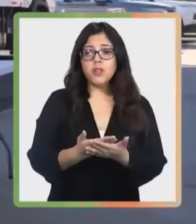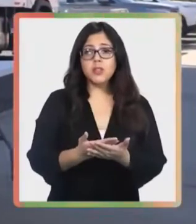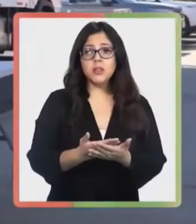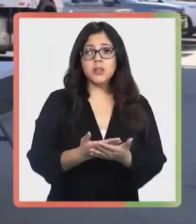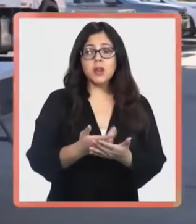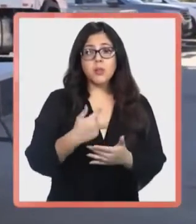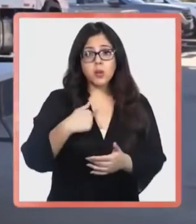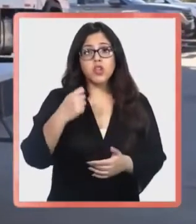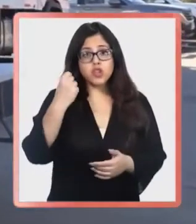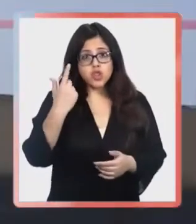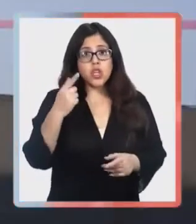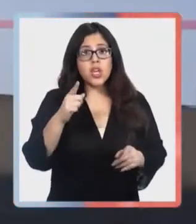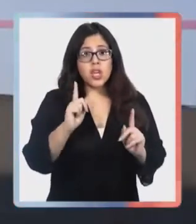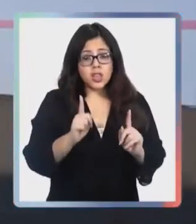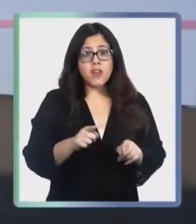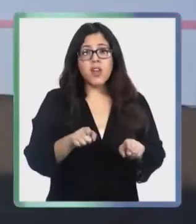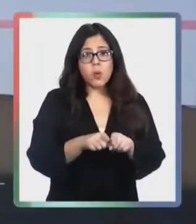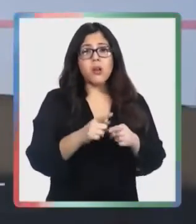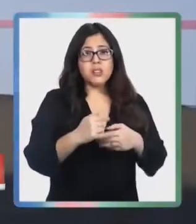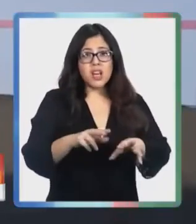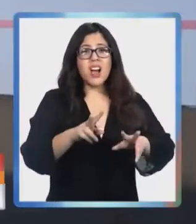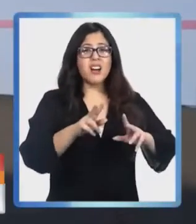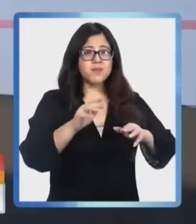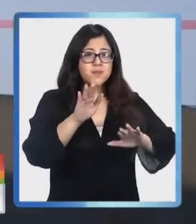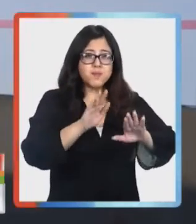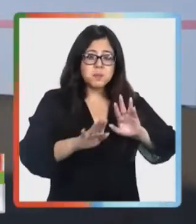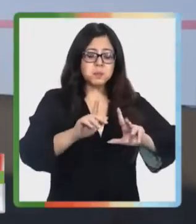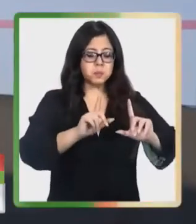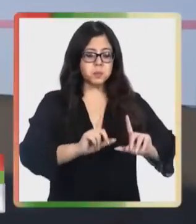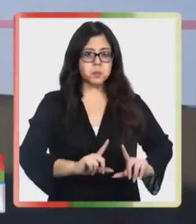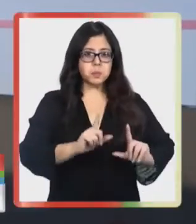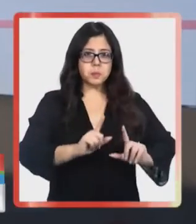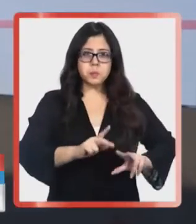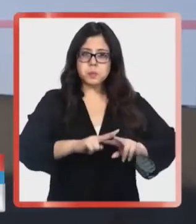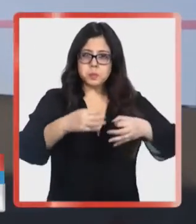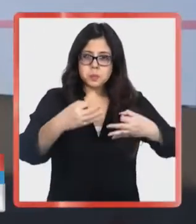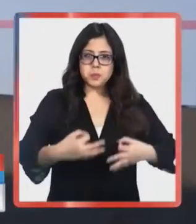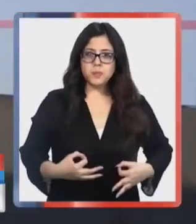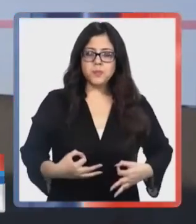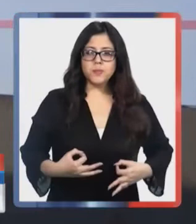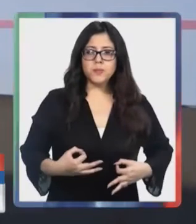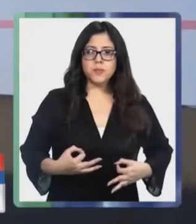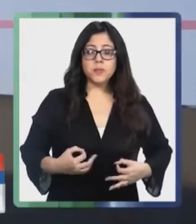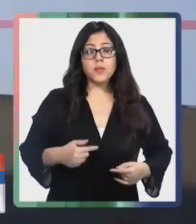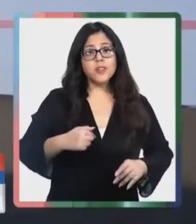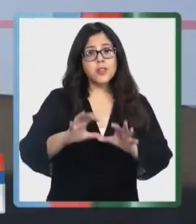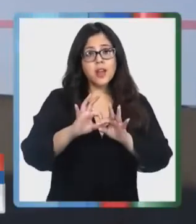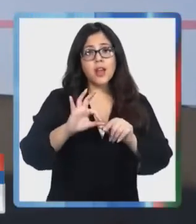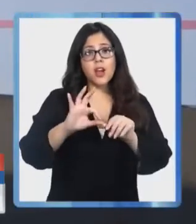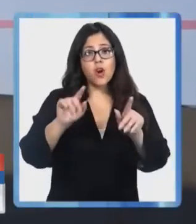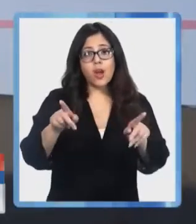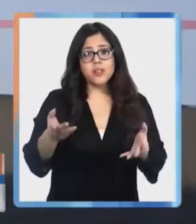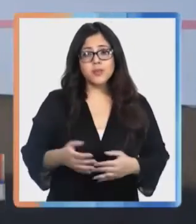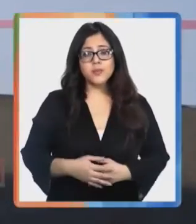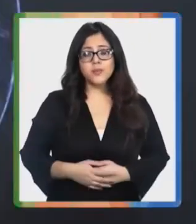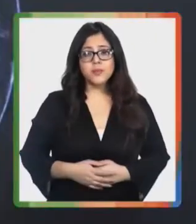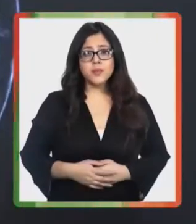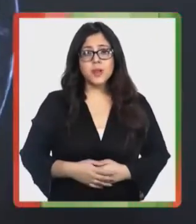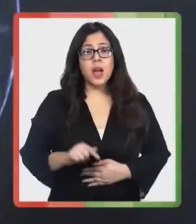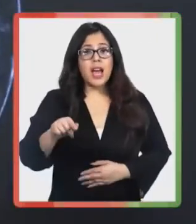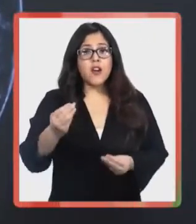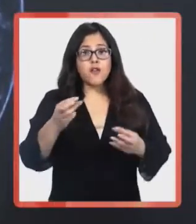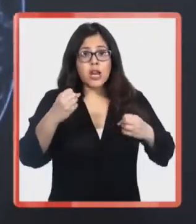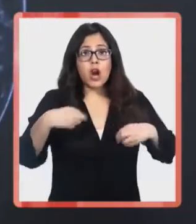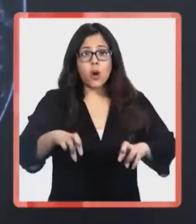porque yo sé que uno tiene que hacérselo cada cierto tiempo estar con eso al día y agradezco eso pues